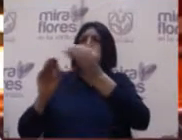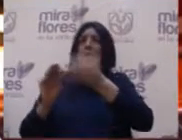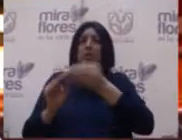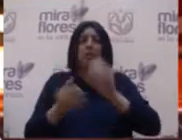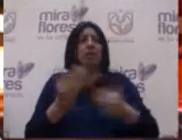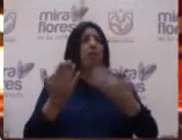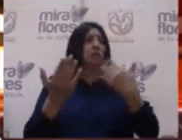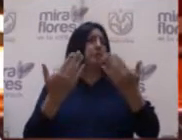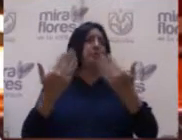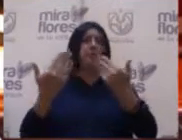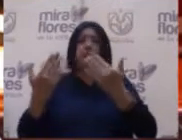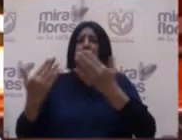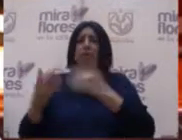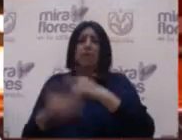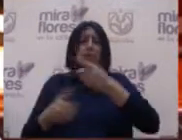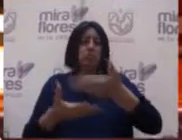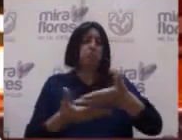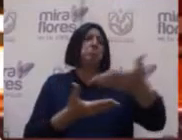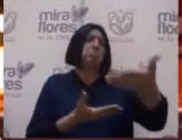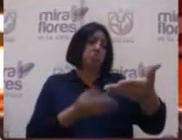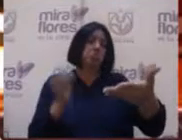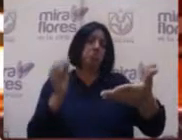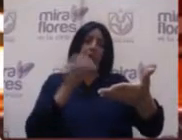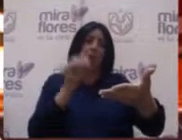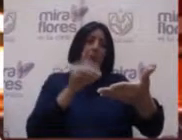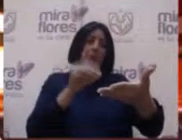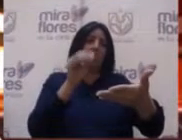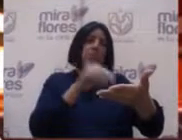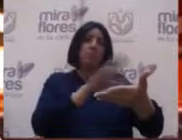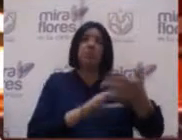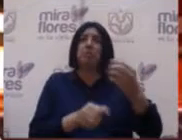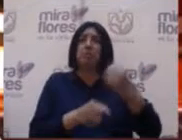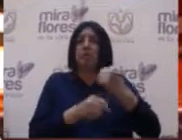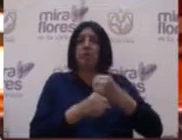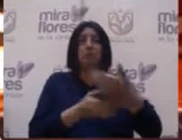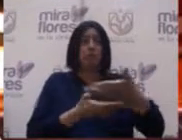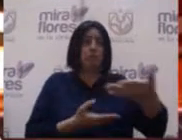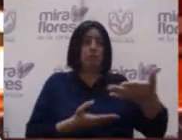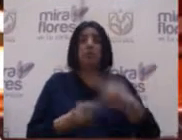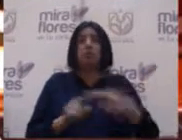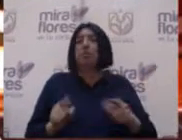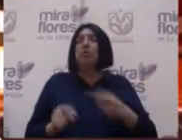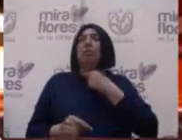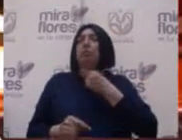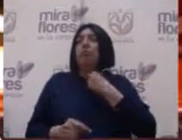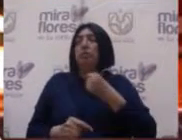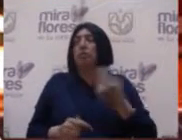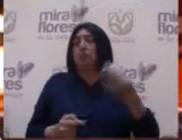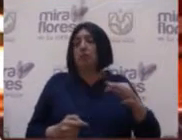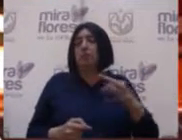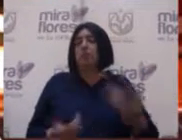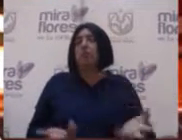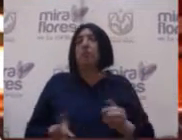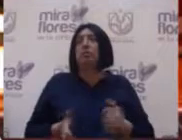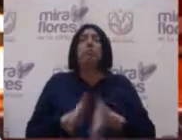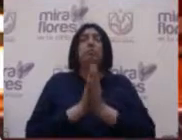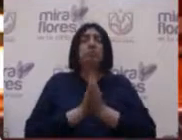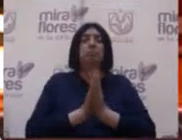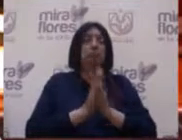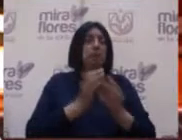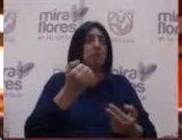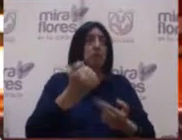diálogo el producto que se está trabajando. Pero lo que me gustaría siempre, y eso es algo que les pido yo a